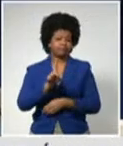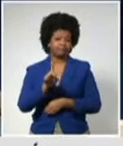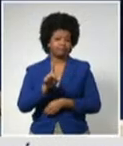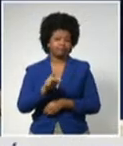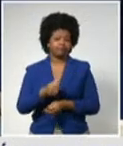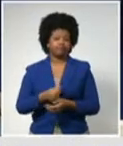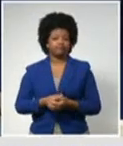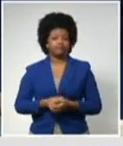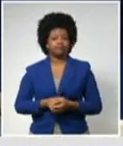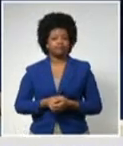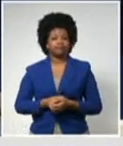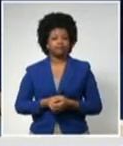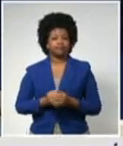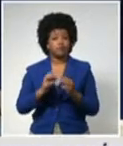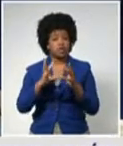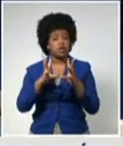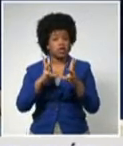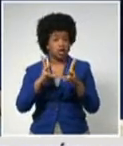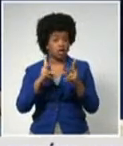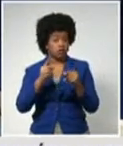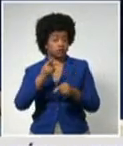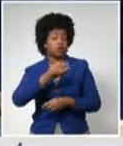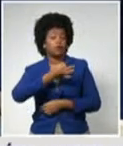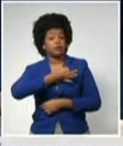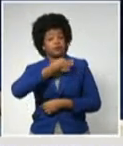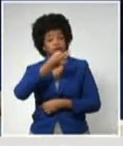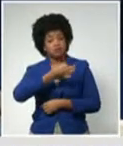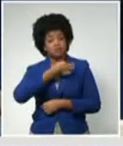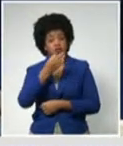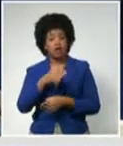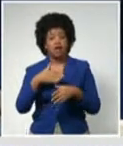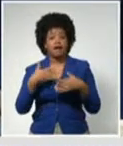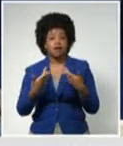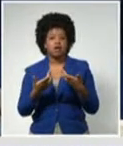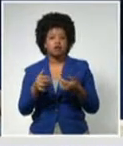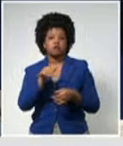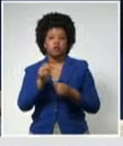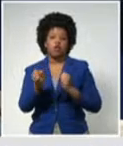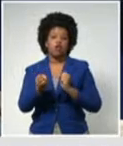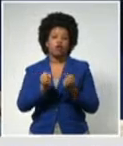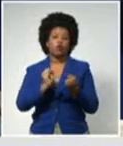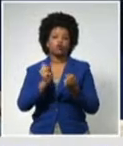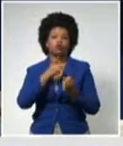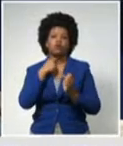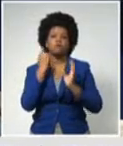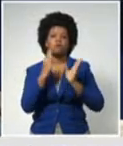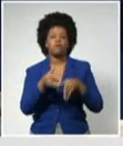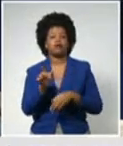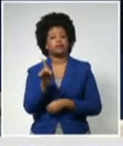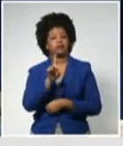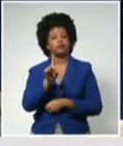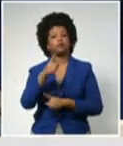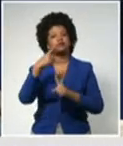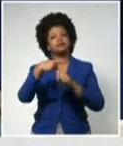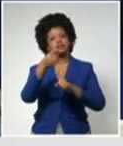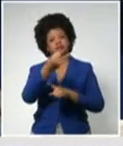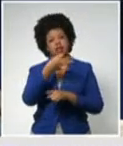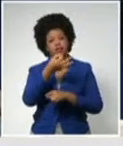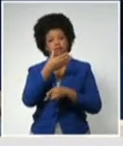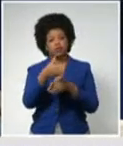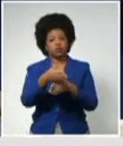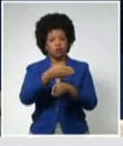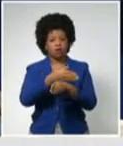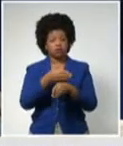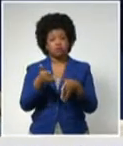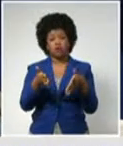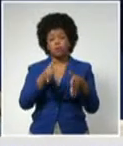base a esos resultados se plantea que se evitaría una muerte mediante el tratamiento en alrededor de